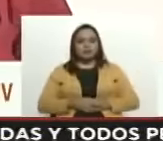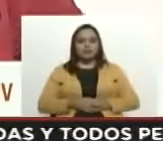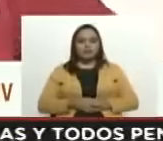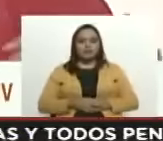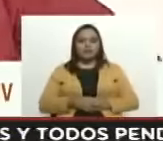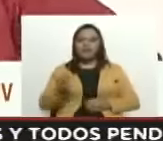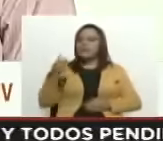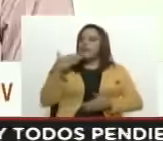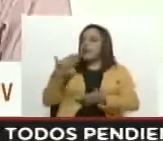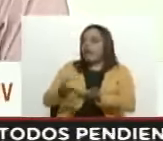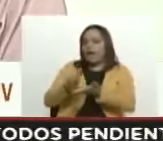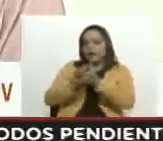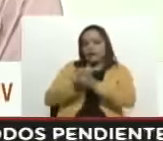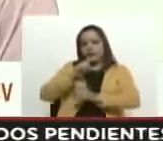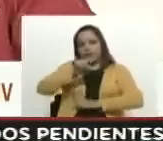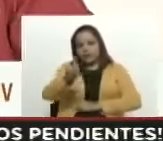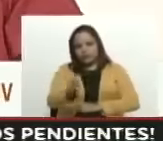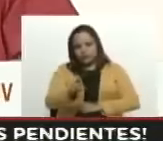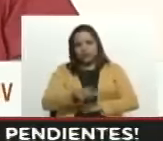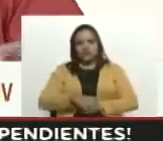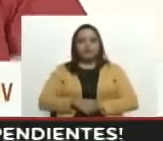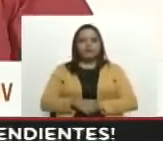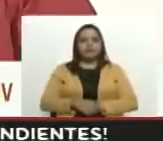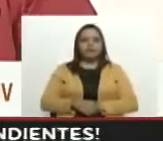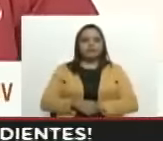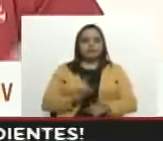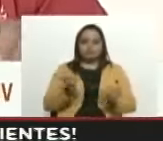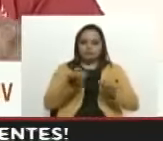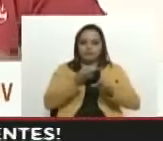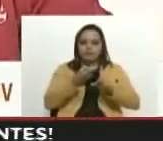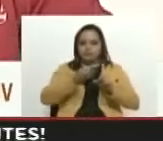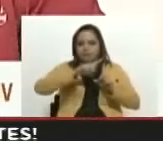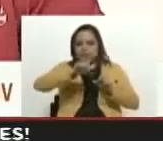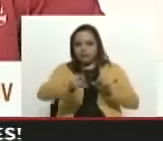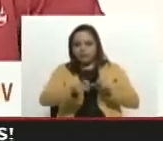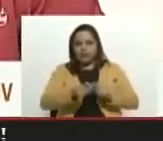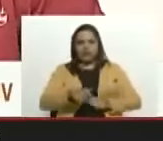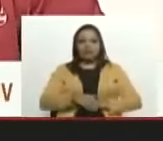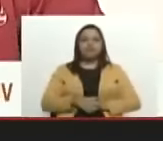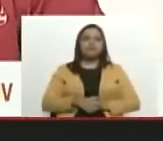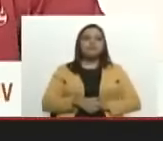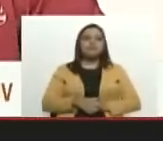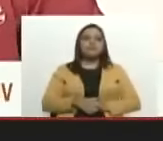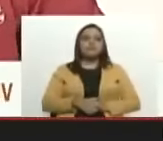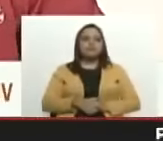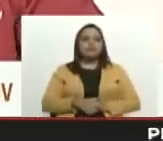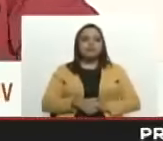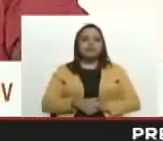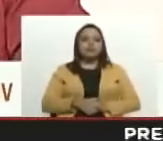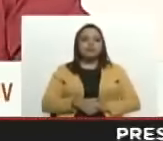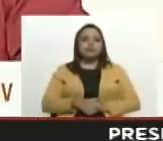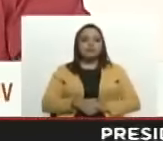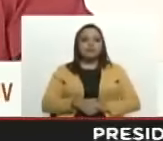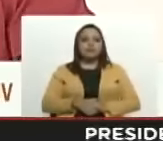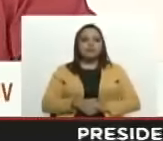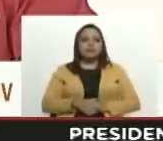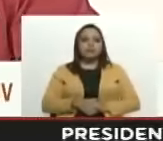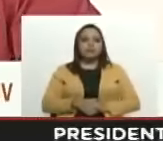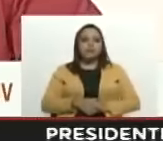Gracias, compañero. Hugo. Bueno, el tema de los